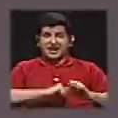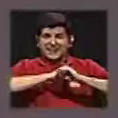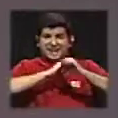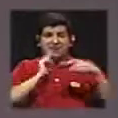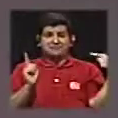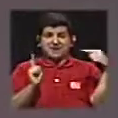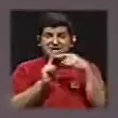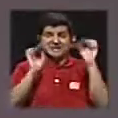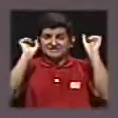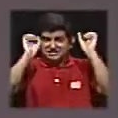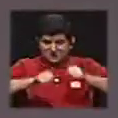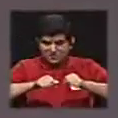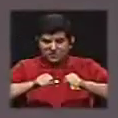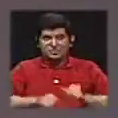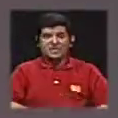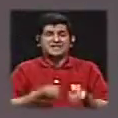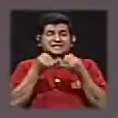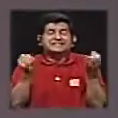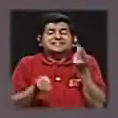hasta donde llegó